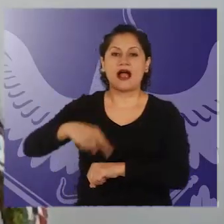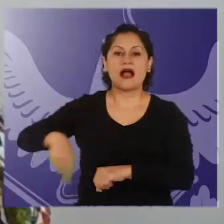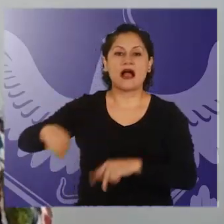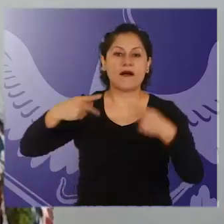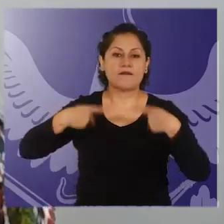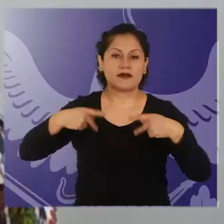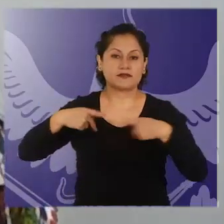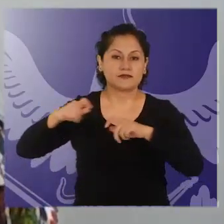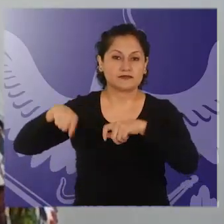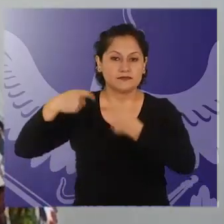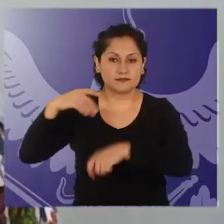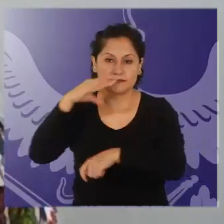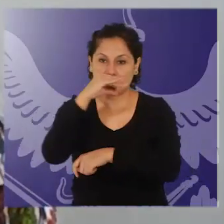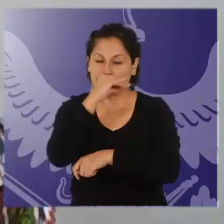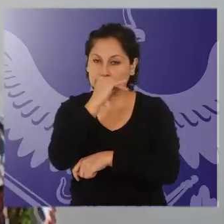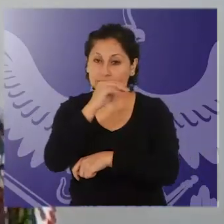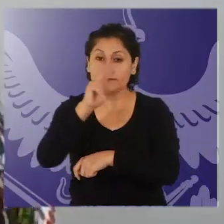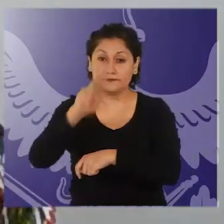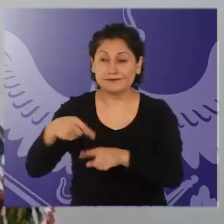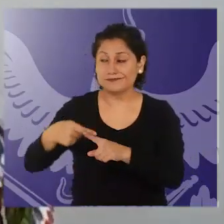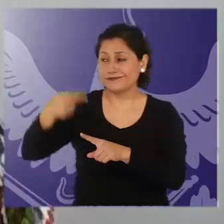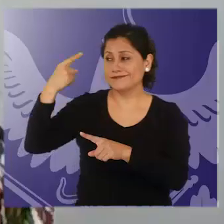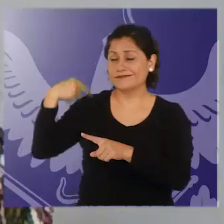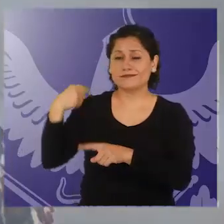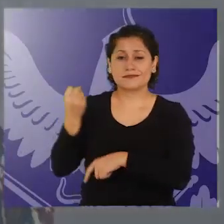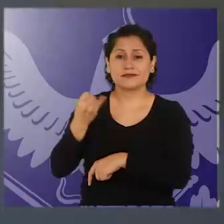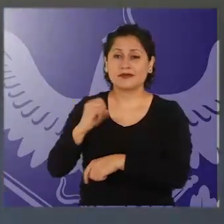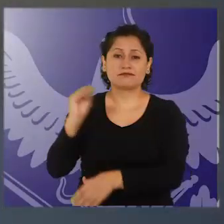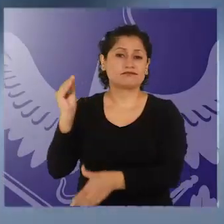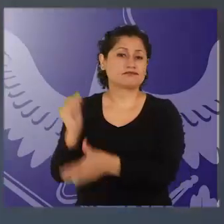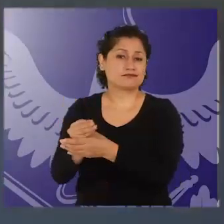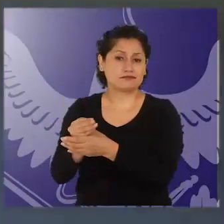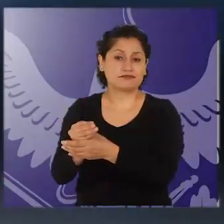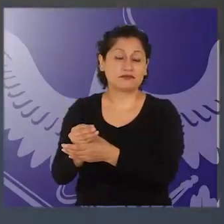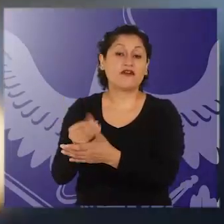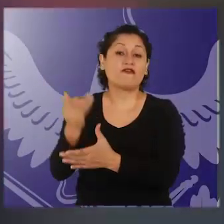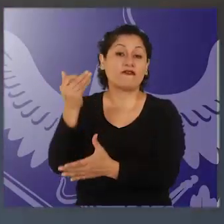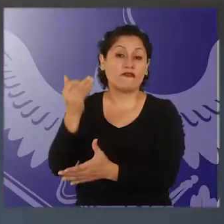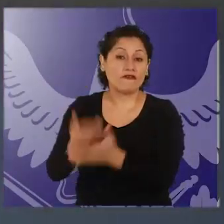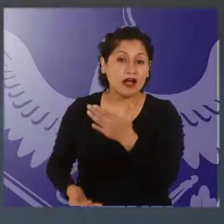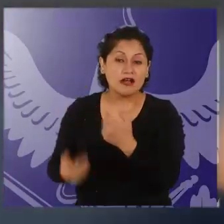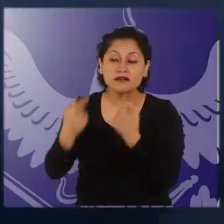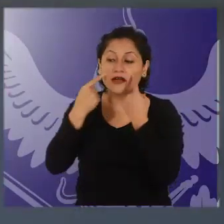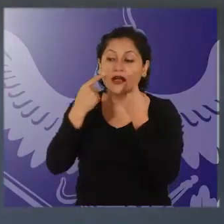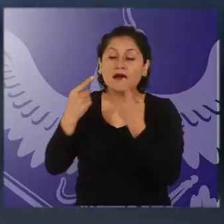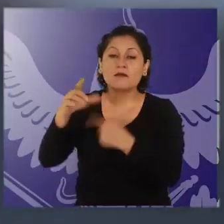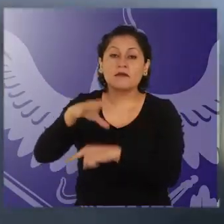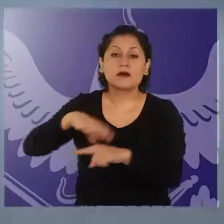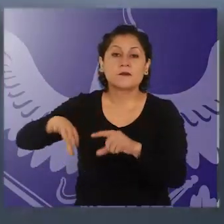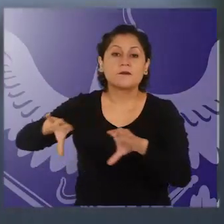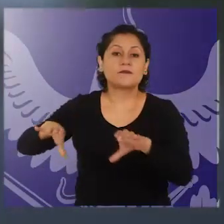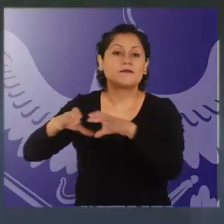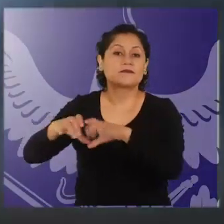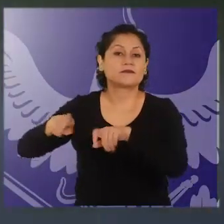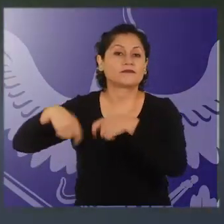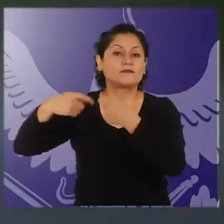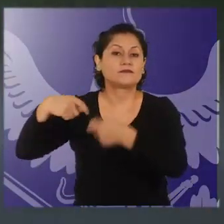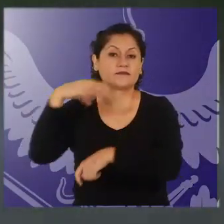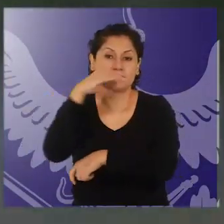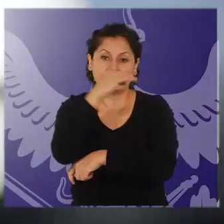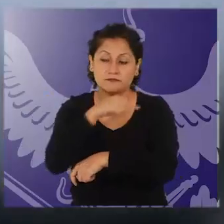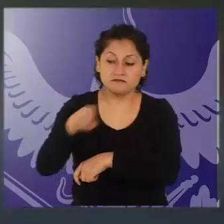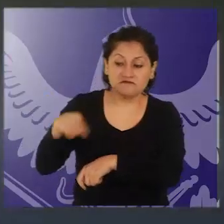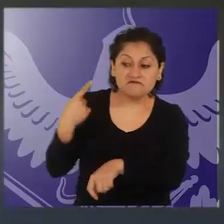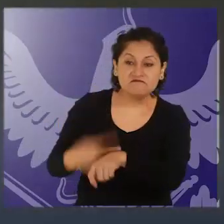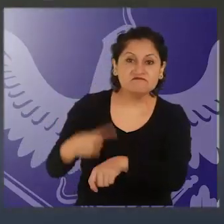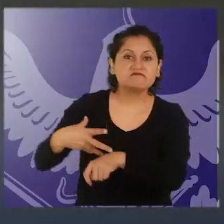afromexicanas. Debido a la invisibilidad histórica, no existen datos desagregados sobre la proporción de personas afromexicanas